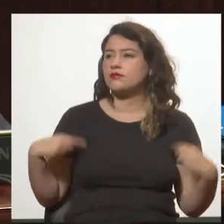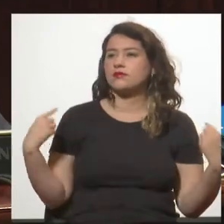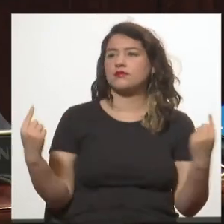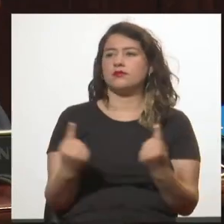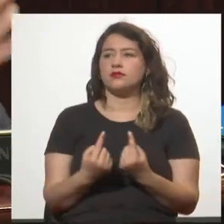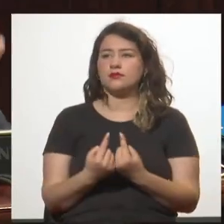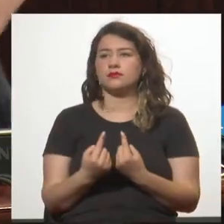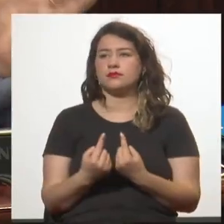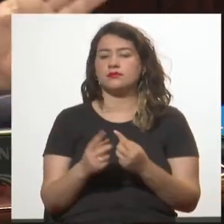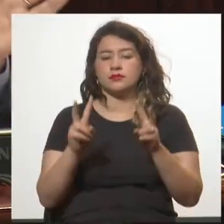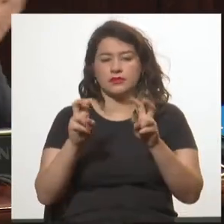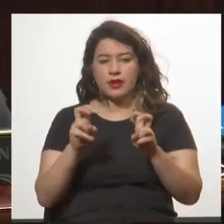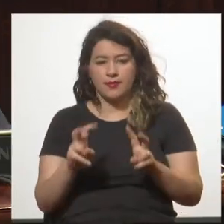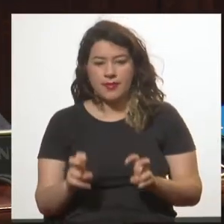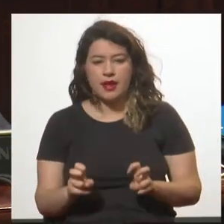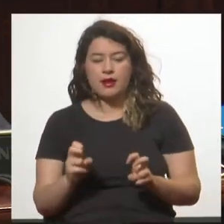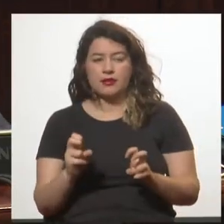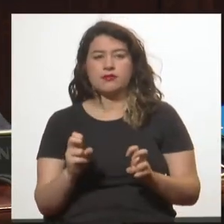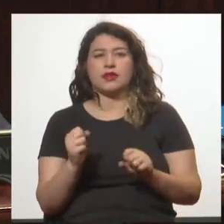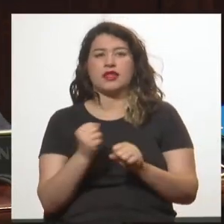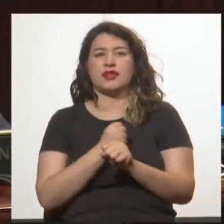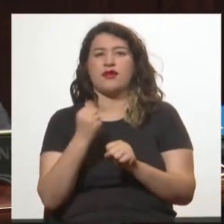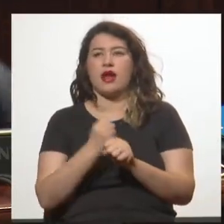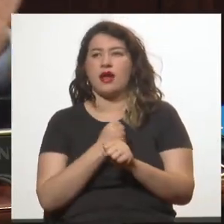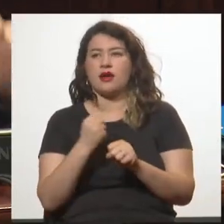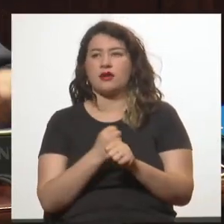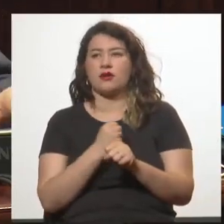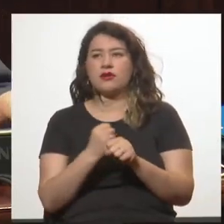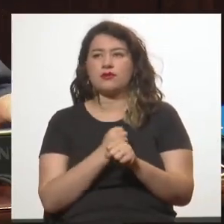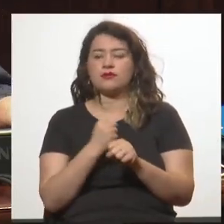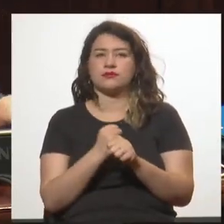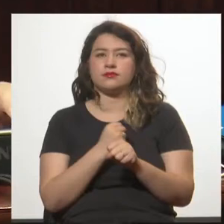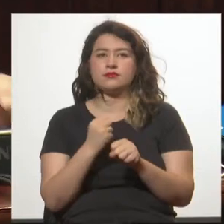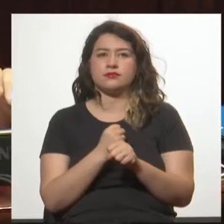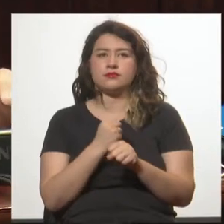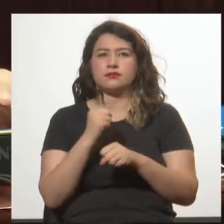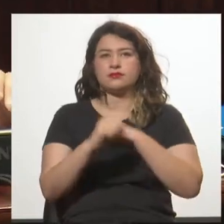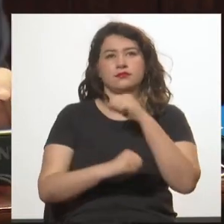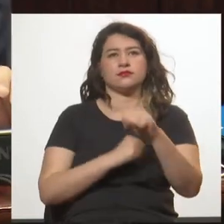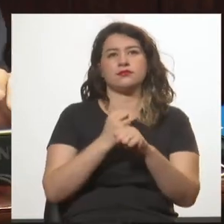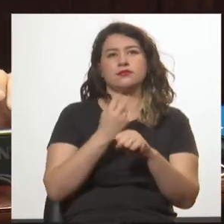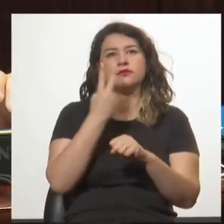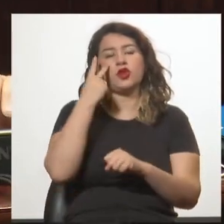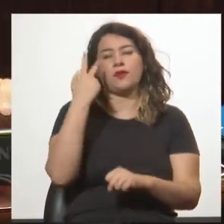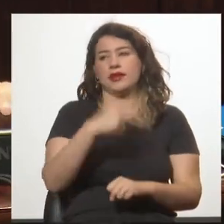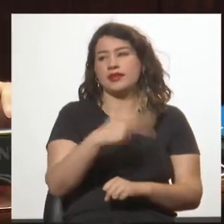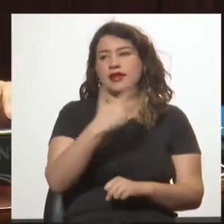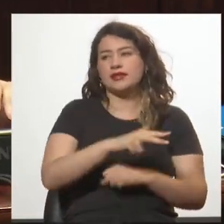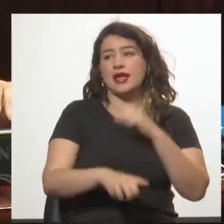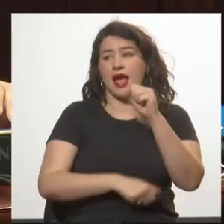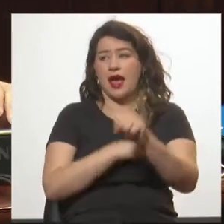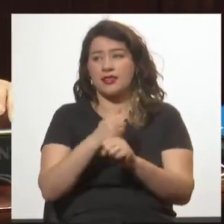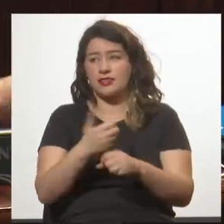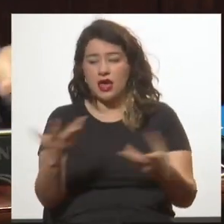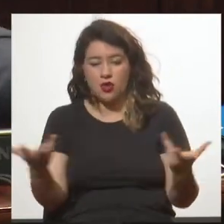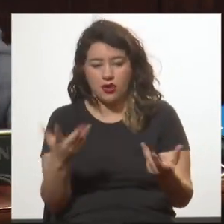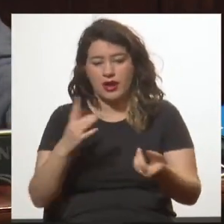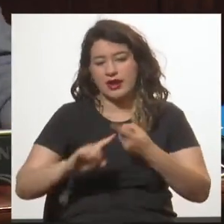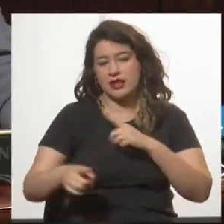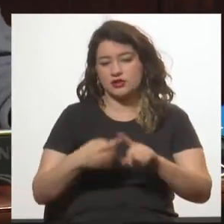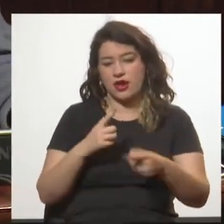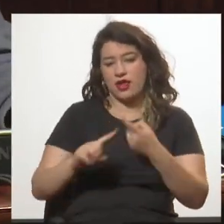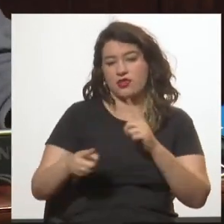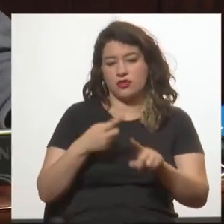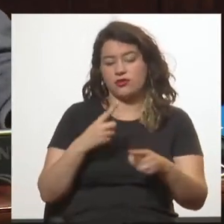los hechos que han sucedido en el transcurso desde el año 2013 hasta la fecha vinculado ante la